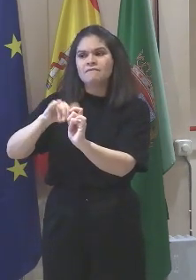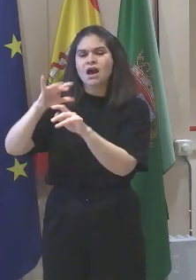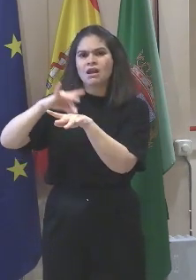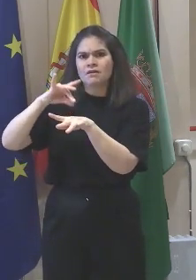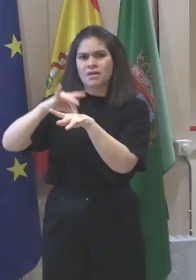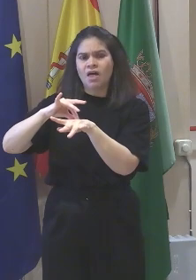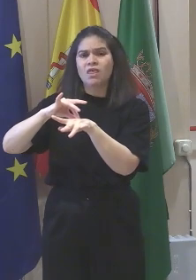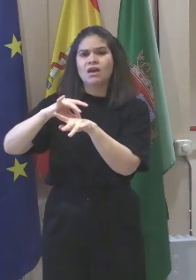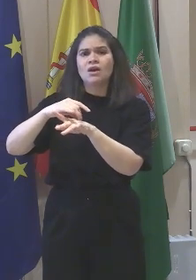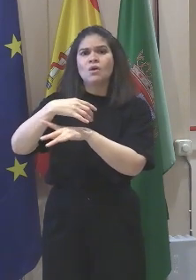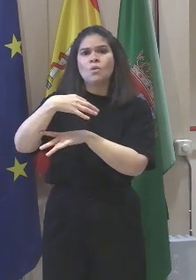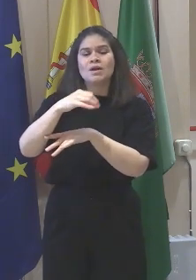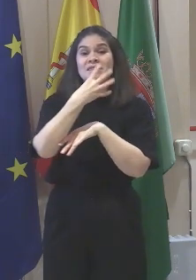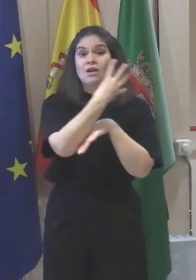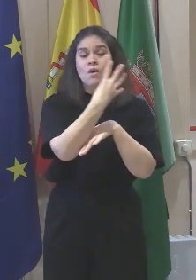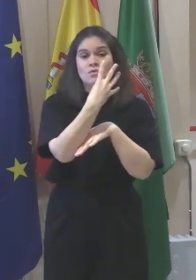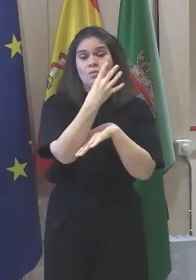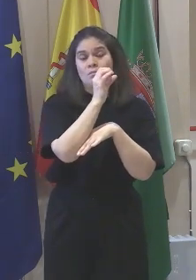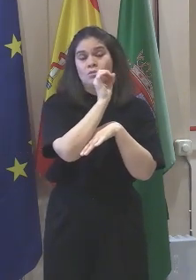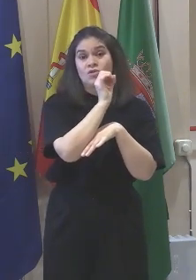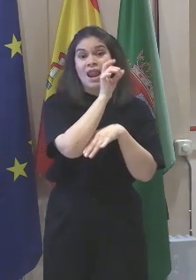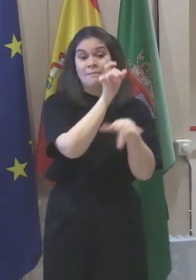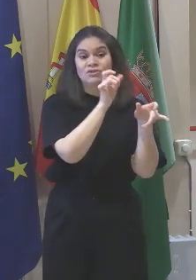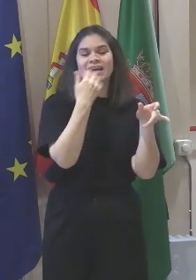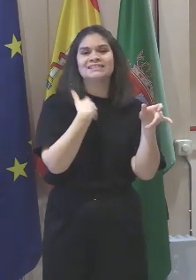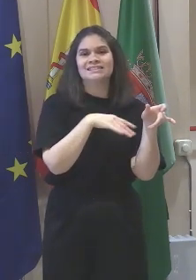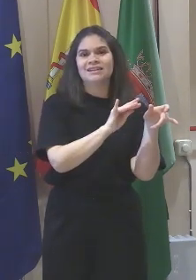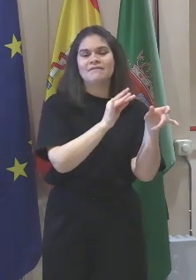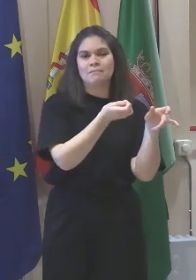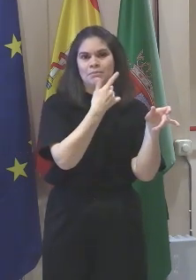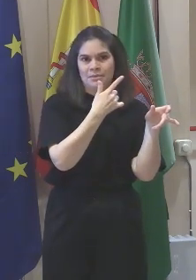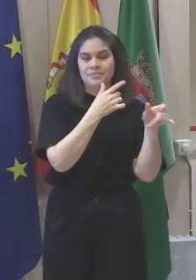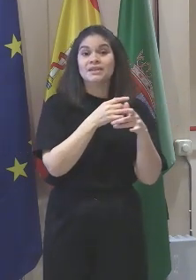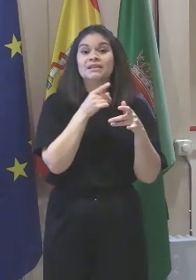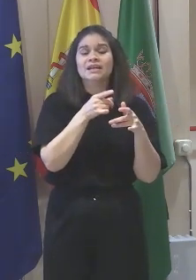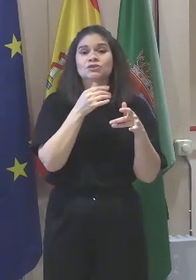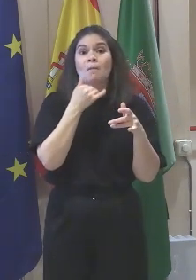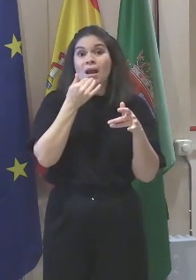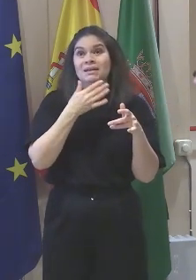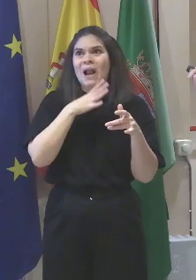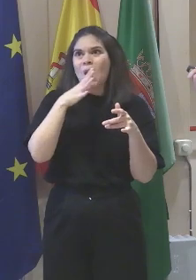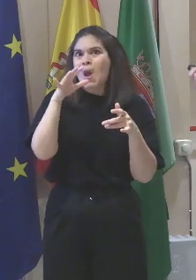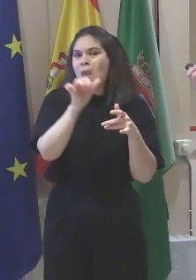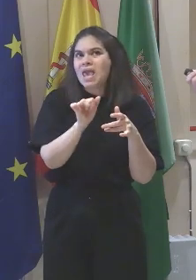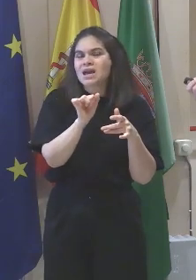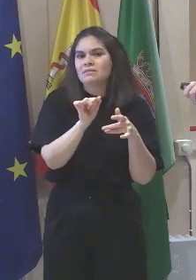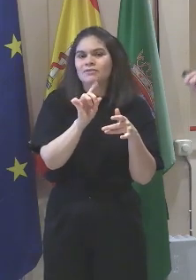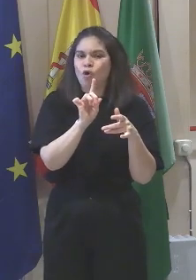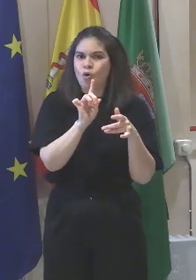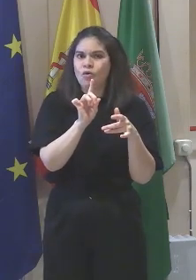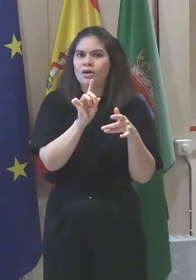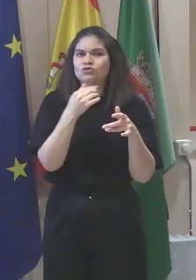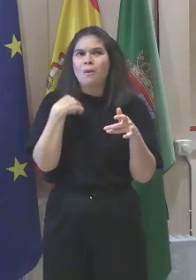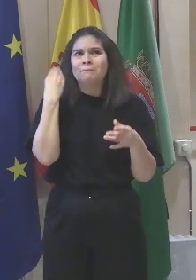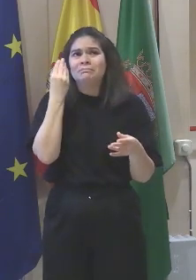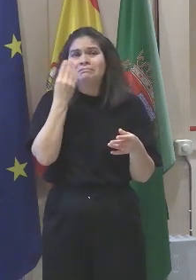en la rama que había recibido el fármaco. Y aunque esto no sea algo increíble y espectacular, a mí me hubiese encantado que solo fuese un